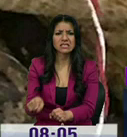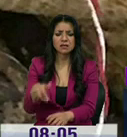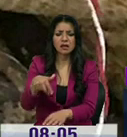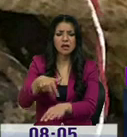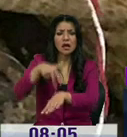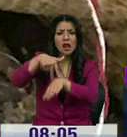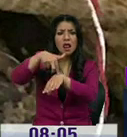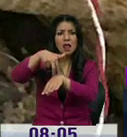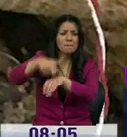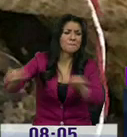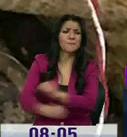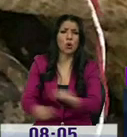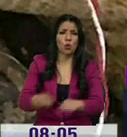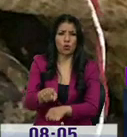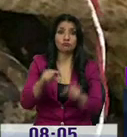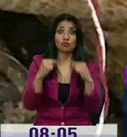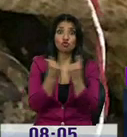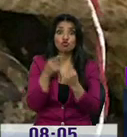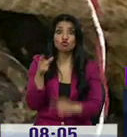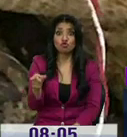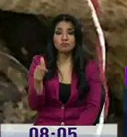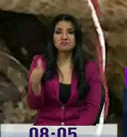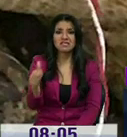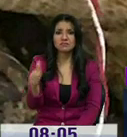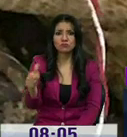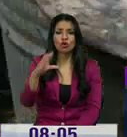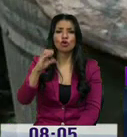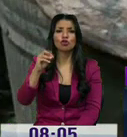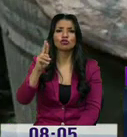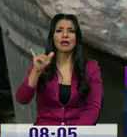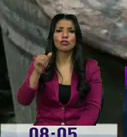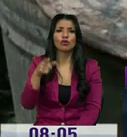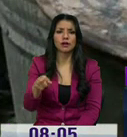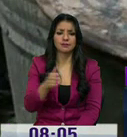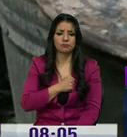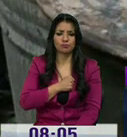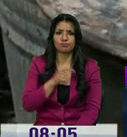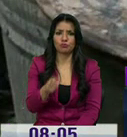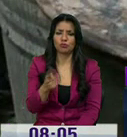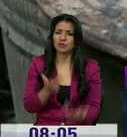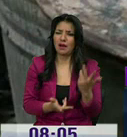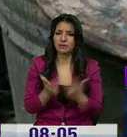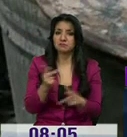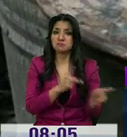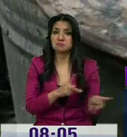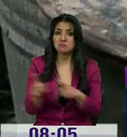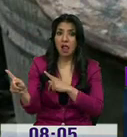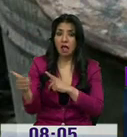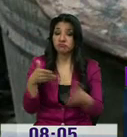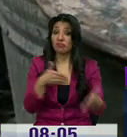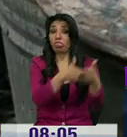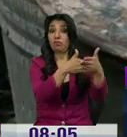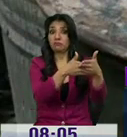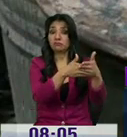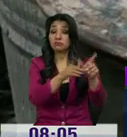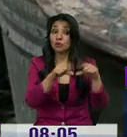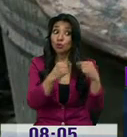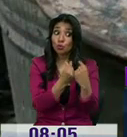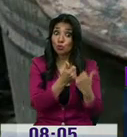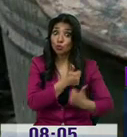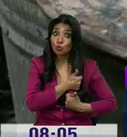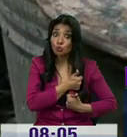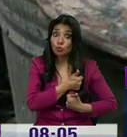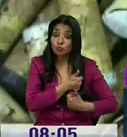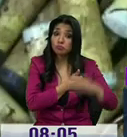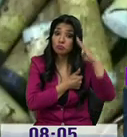pertenecía al grupo armado organizado residual Los Contadores. No descartan que tenían planificado atentar contra tropas ecuatorianas